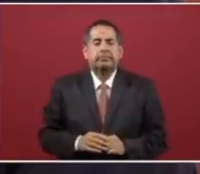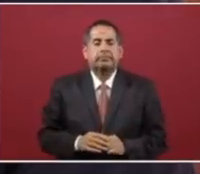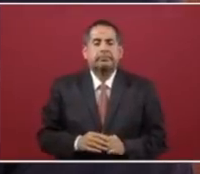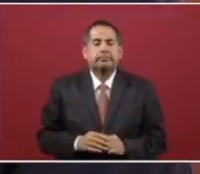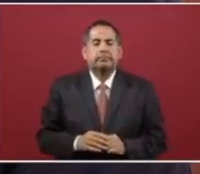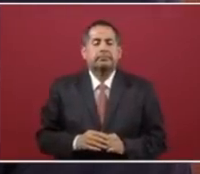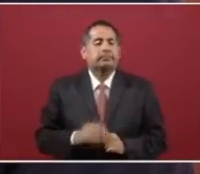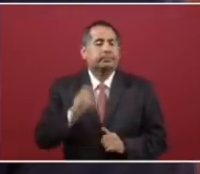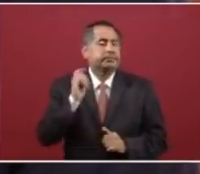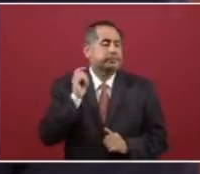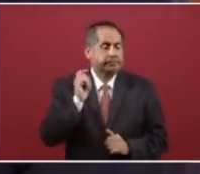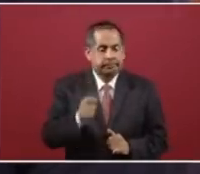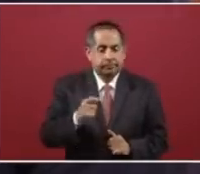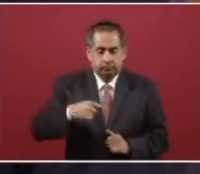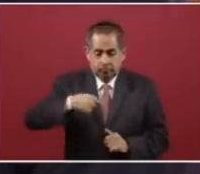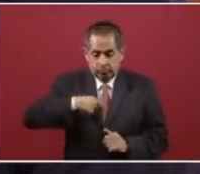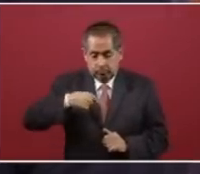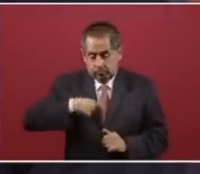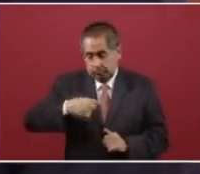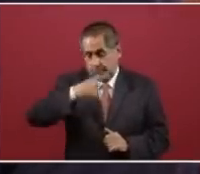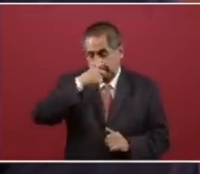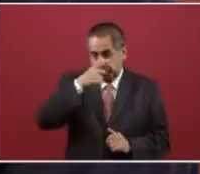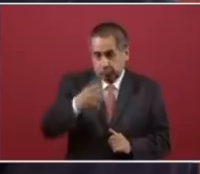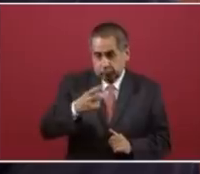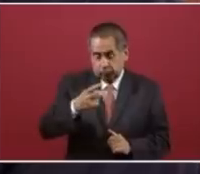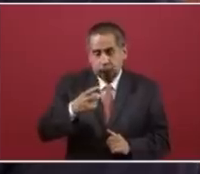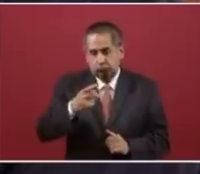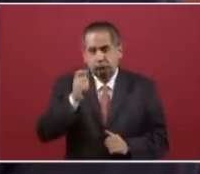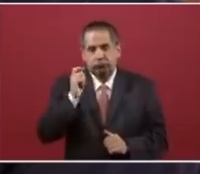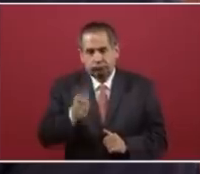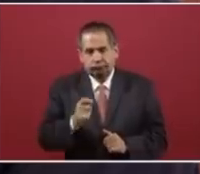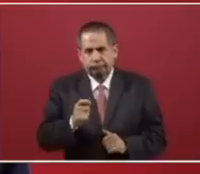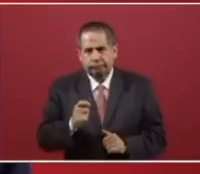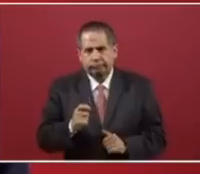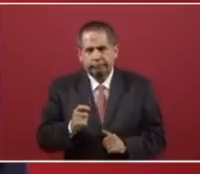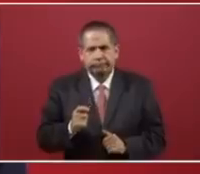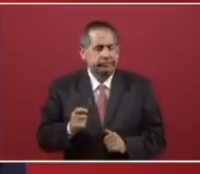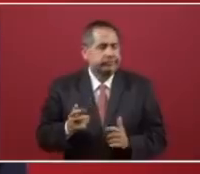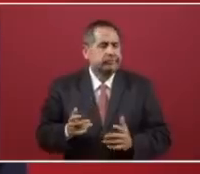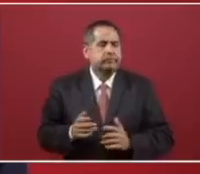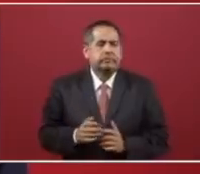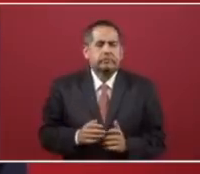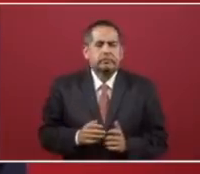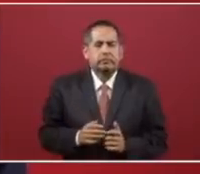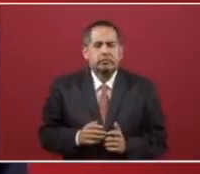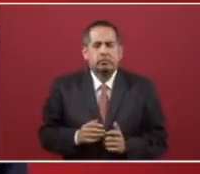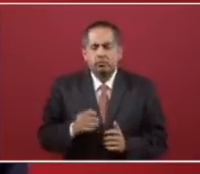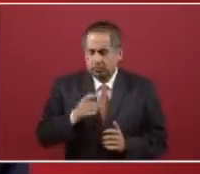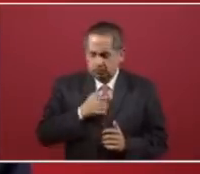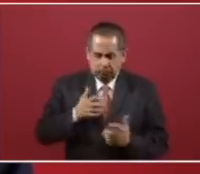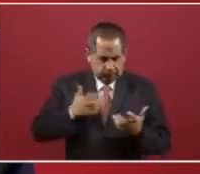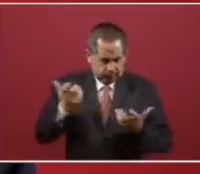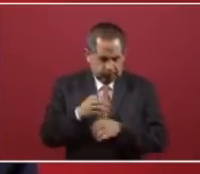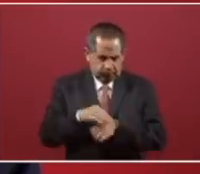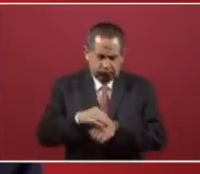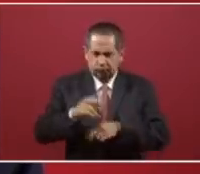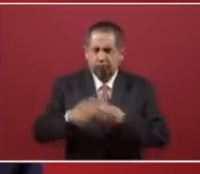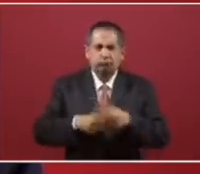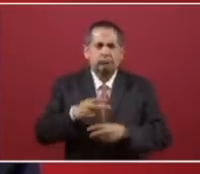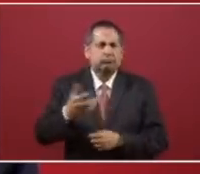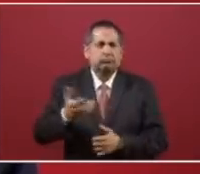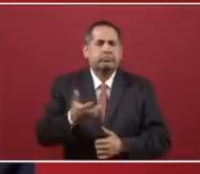lo que digo es lo que llevo a